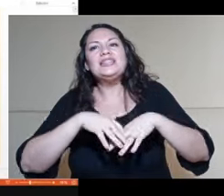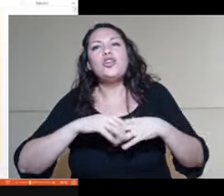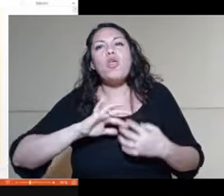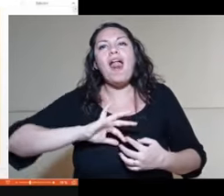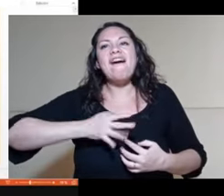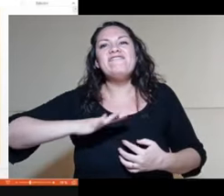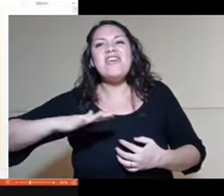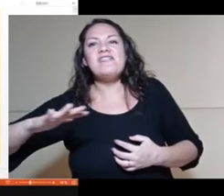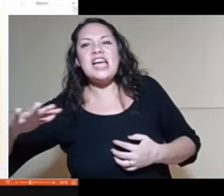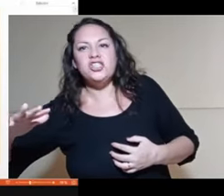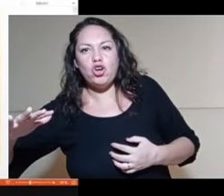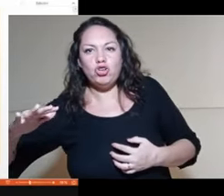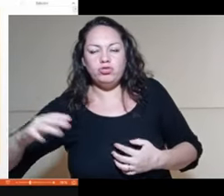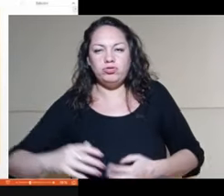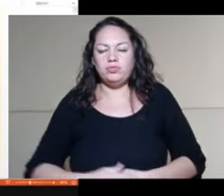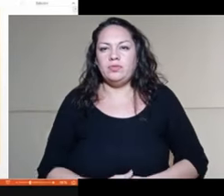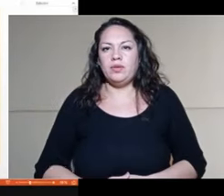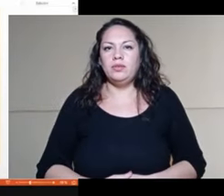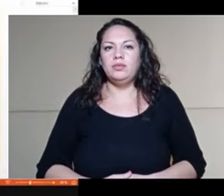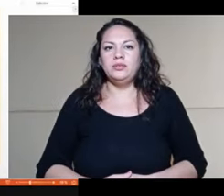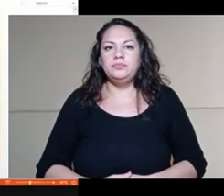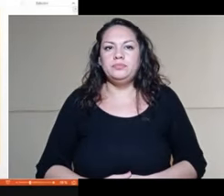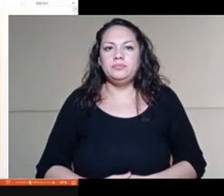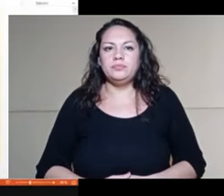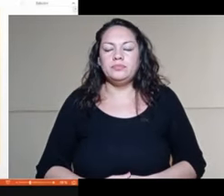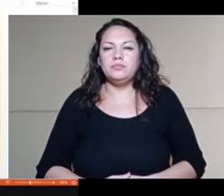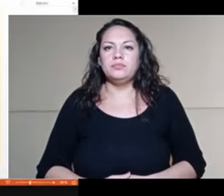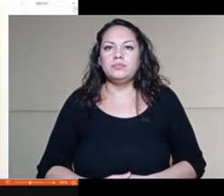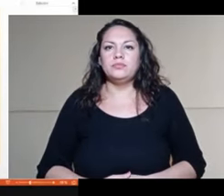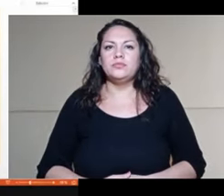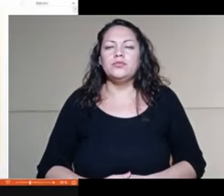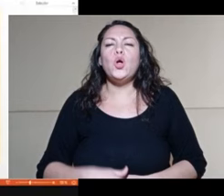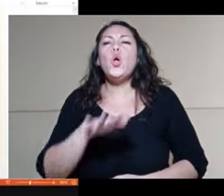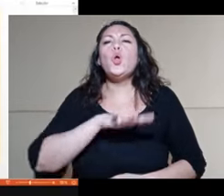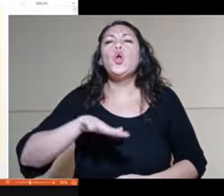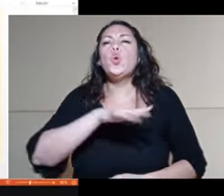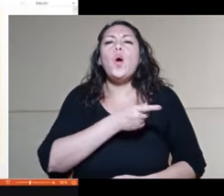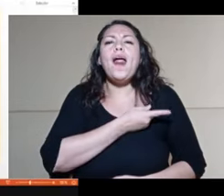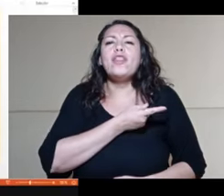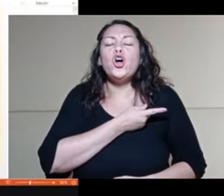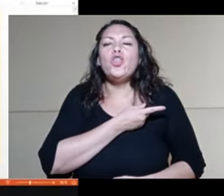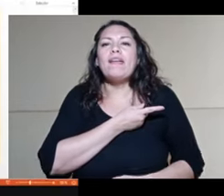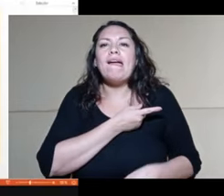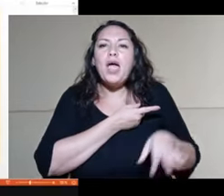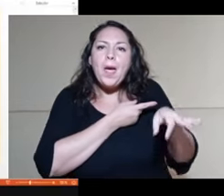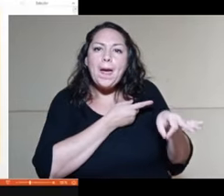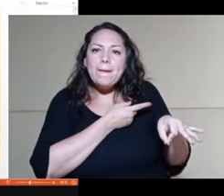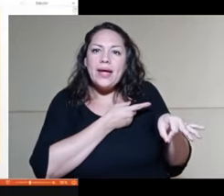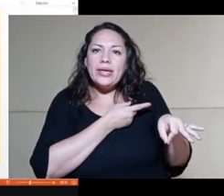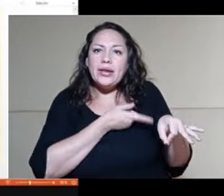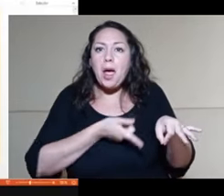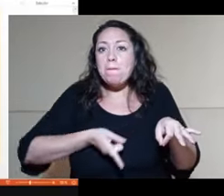corpúsculos que están asociados con la vibración, son los receptores de la vibración. ¿Dónde están? Como les dije recién, en